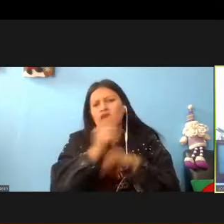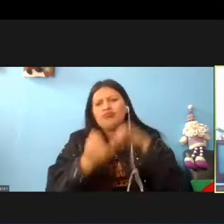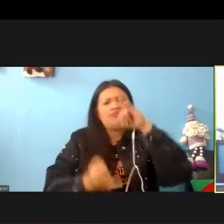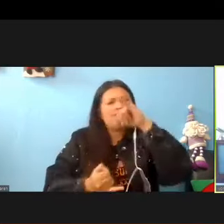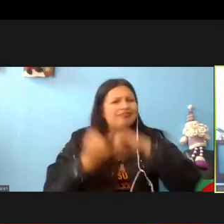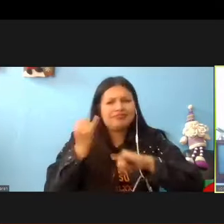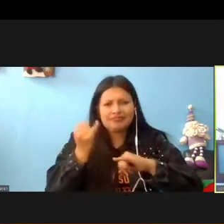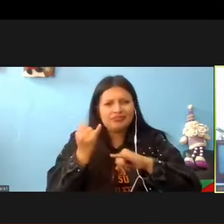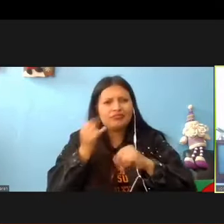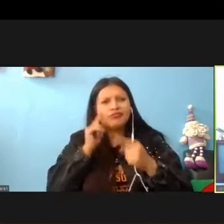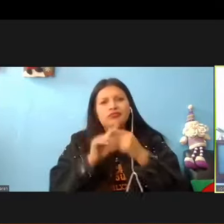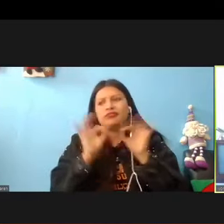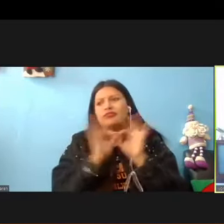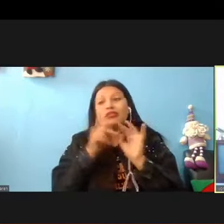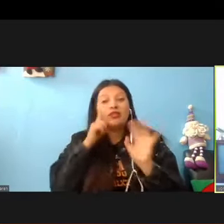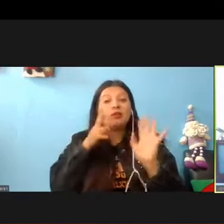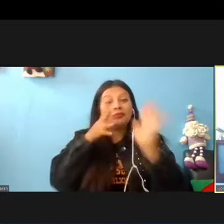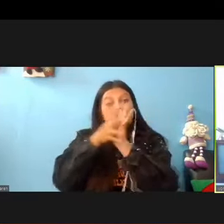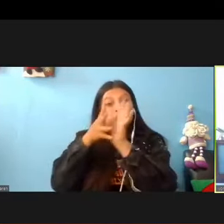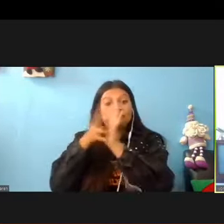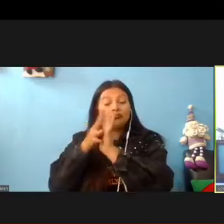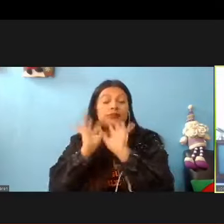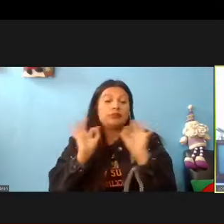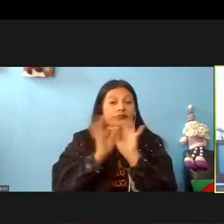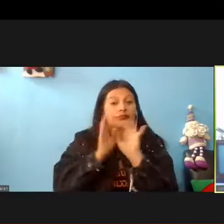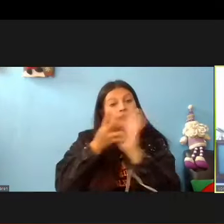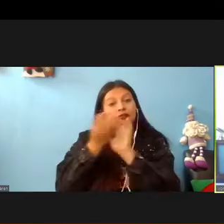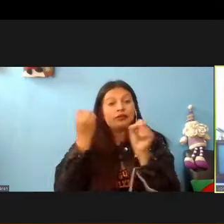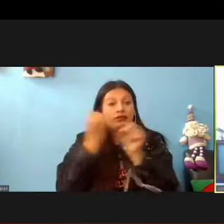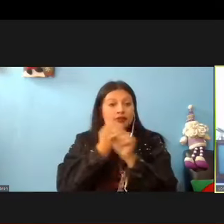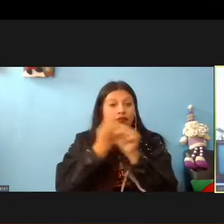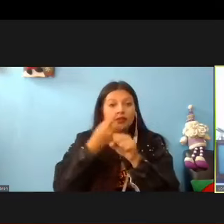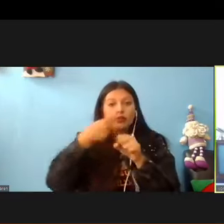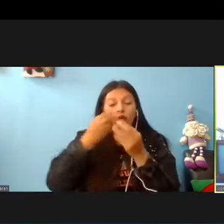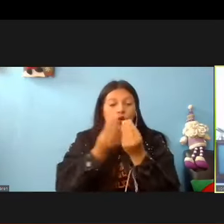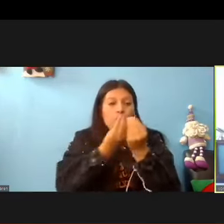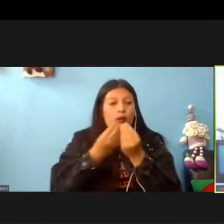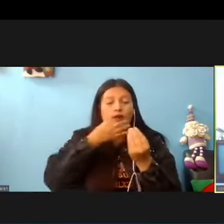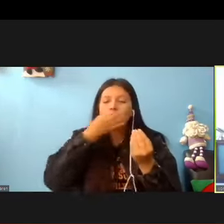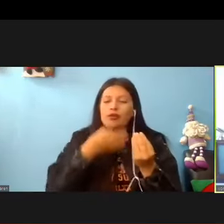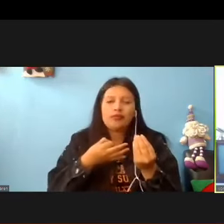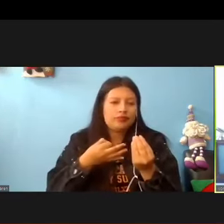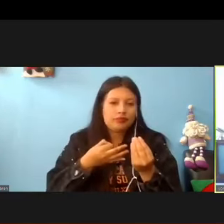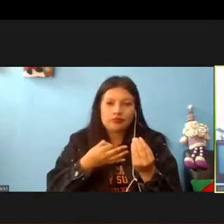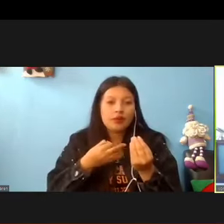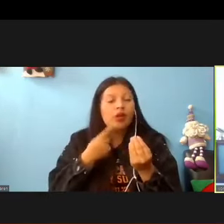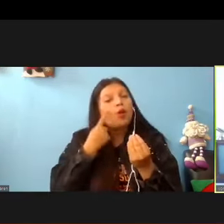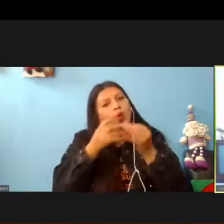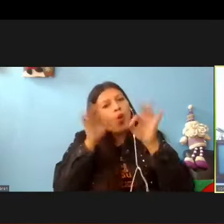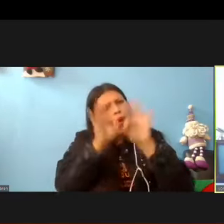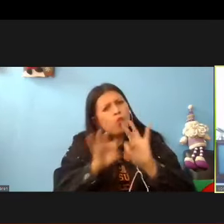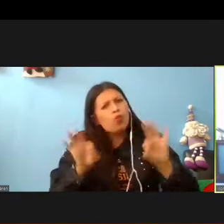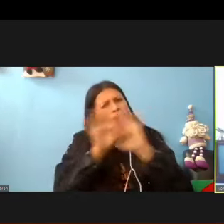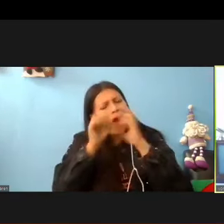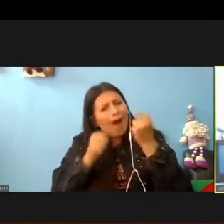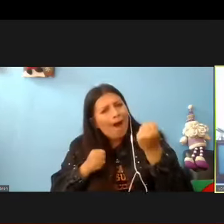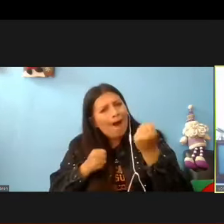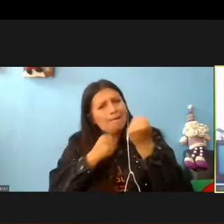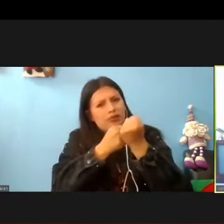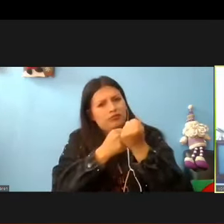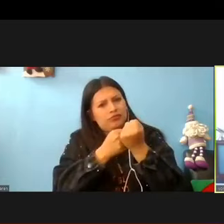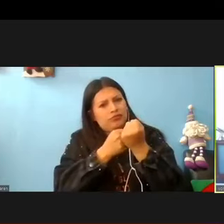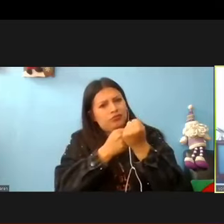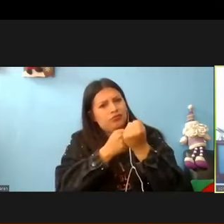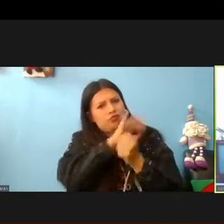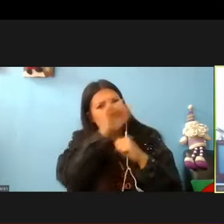terminar con los informes y el trabajo de la Comisión de la Verdad, que es muy importante y que apoyamos